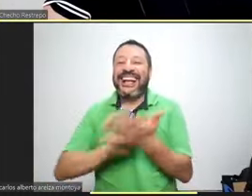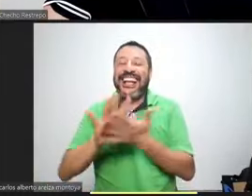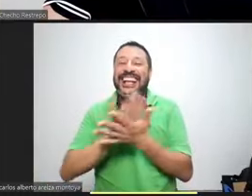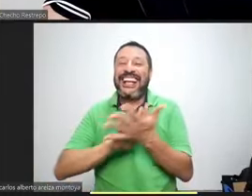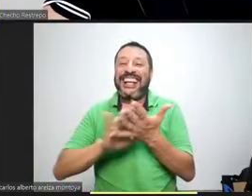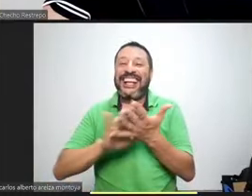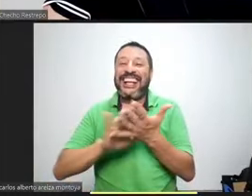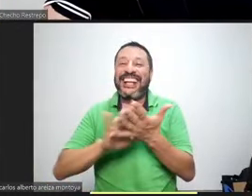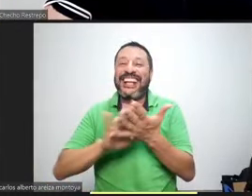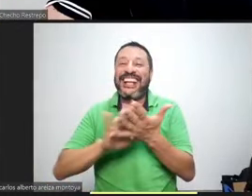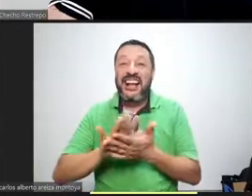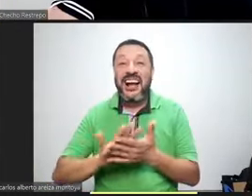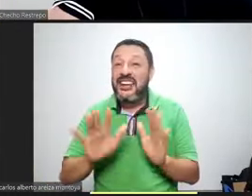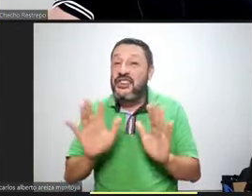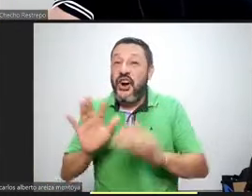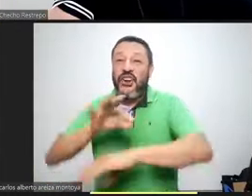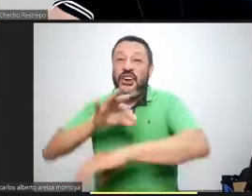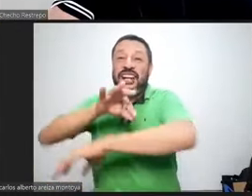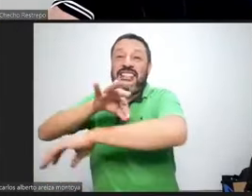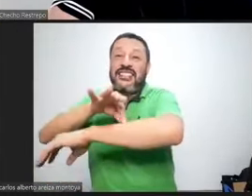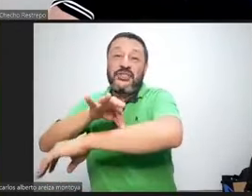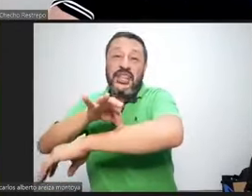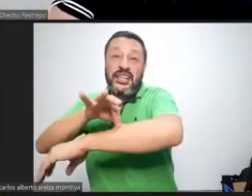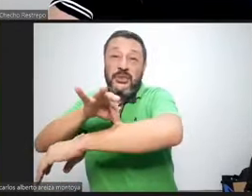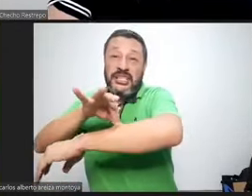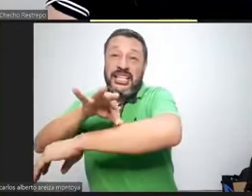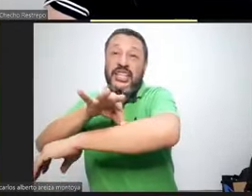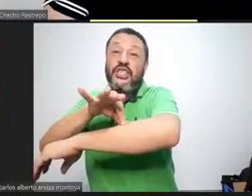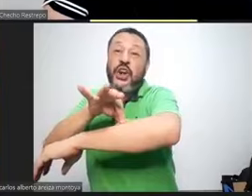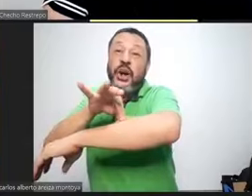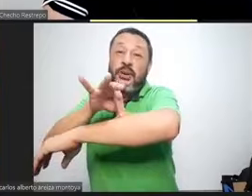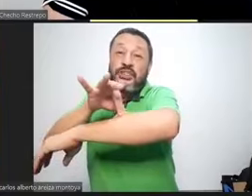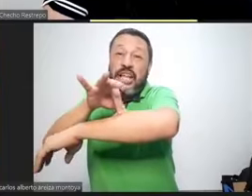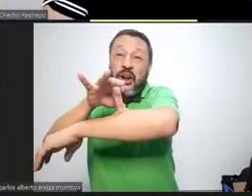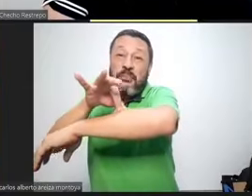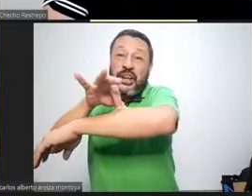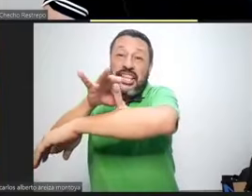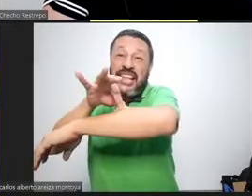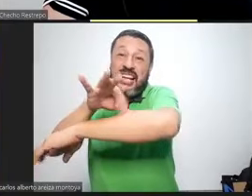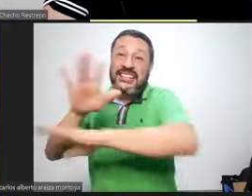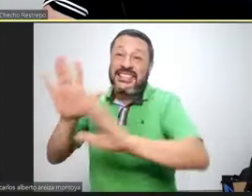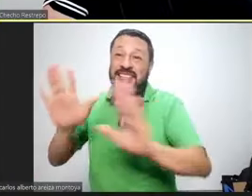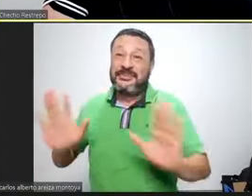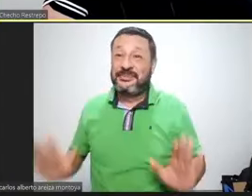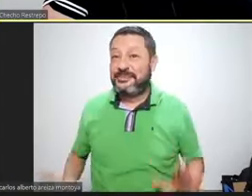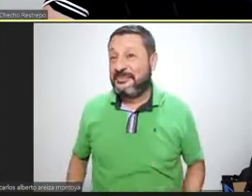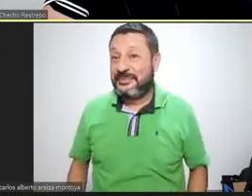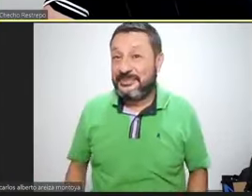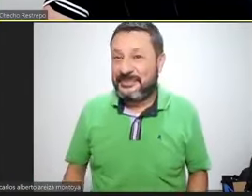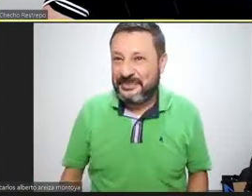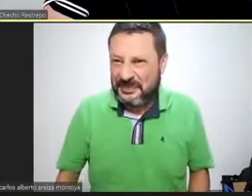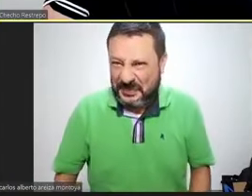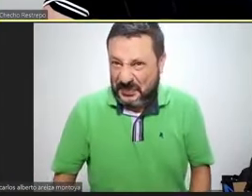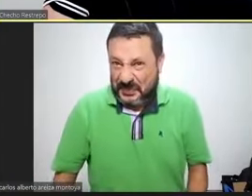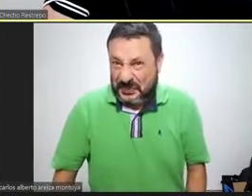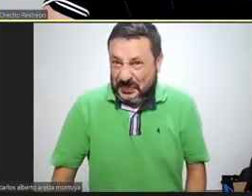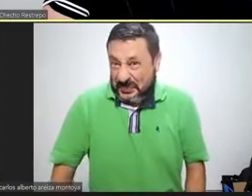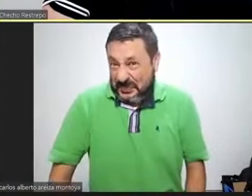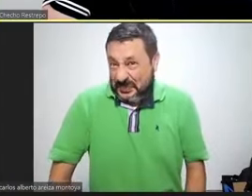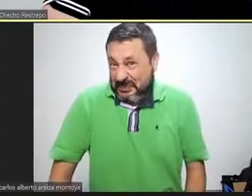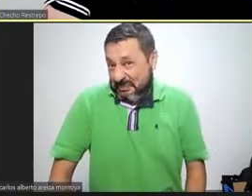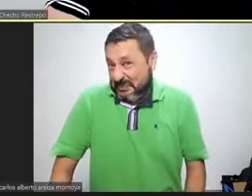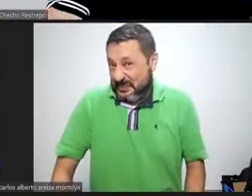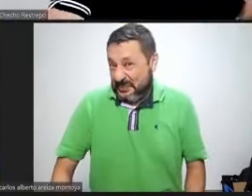No fue intencional. No. Oiga, ¿y es psicóloga? No, no. No,